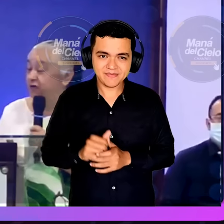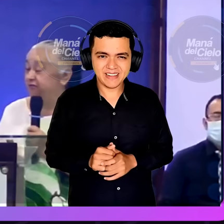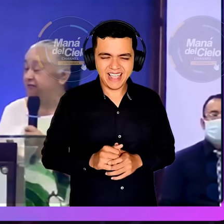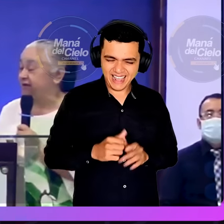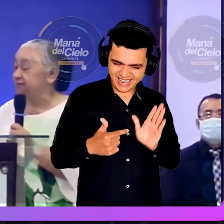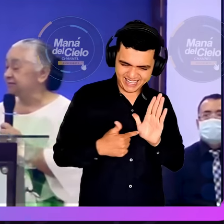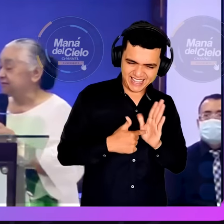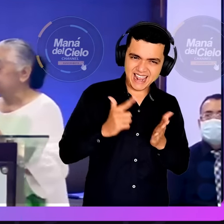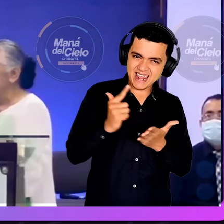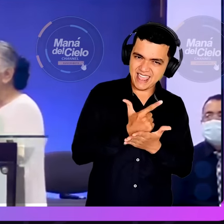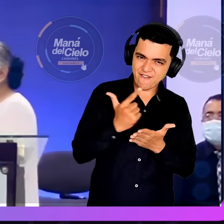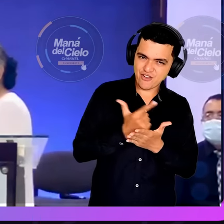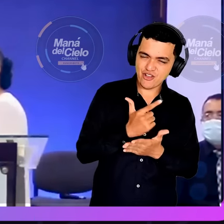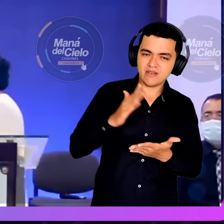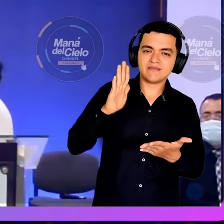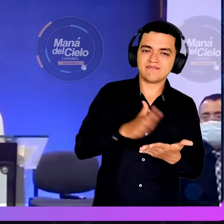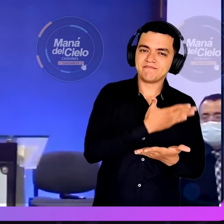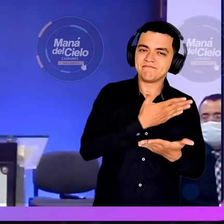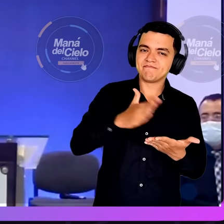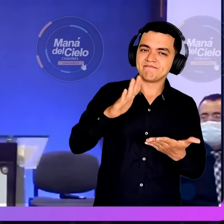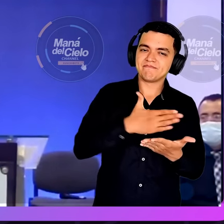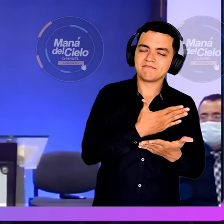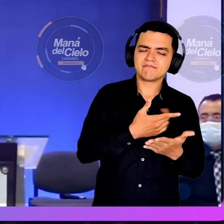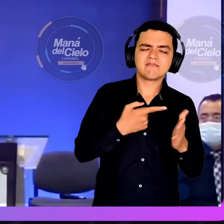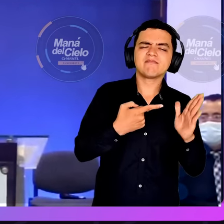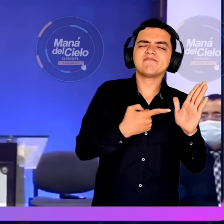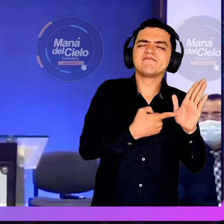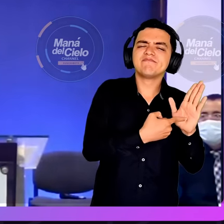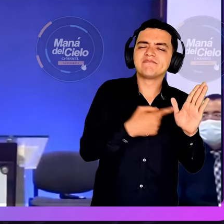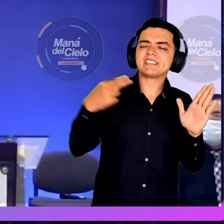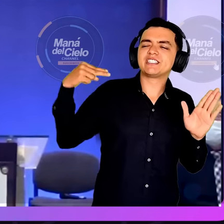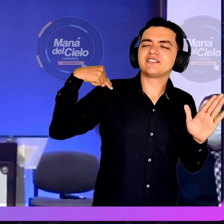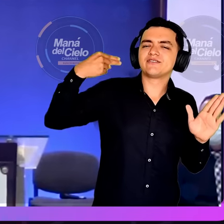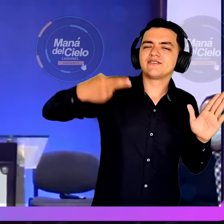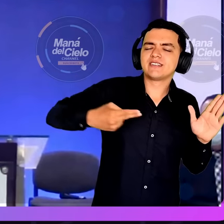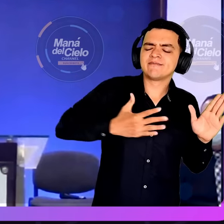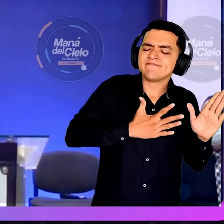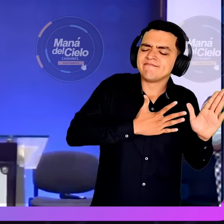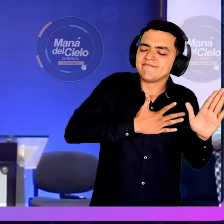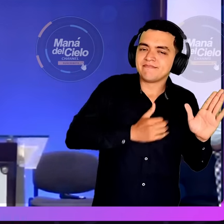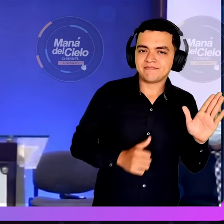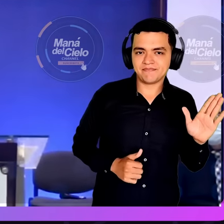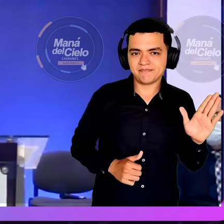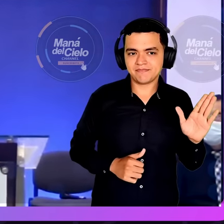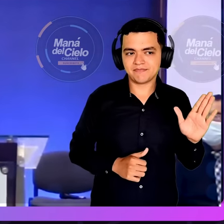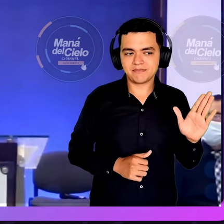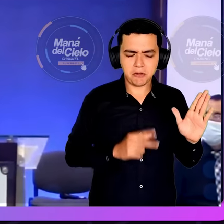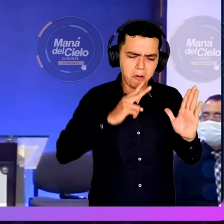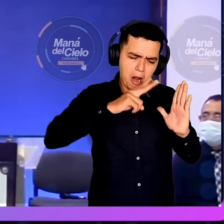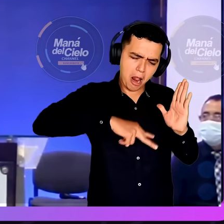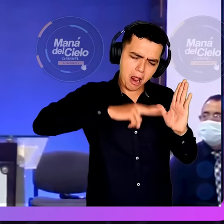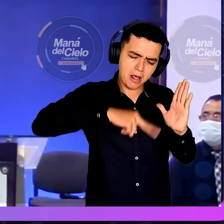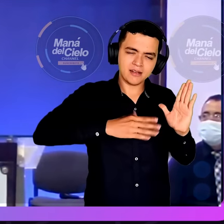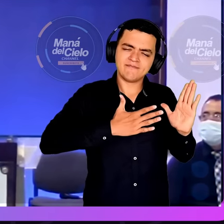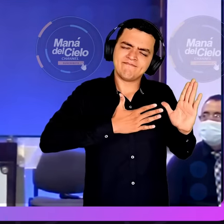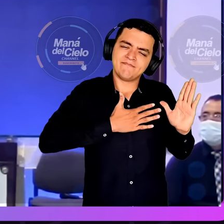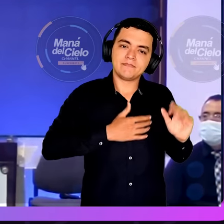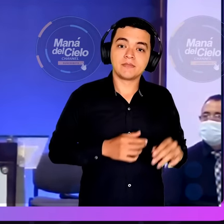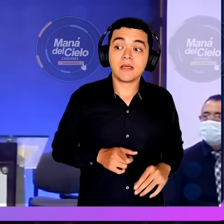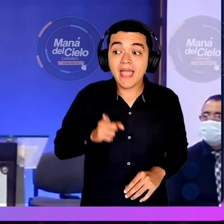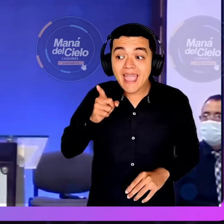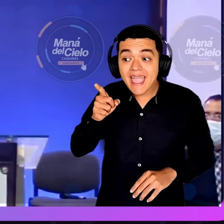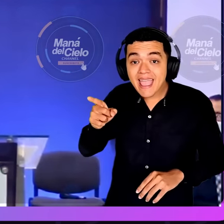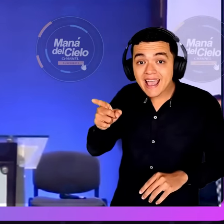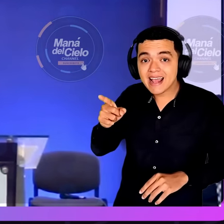leía el libro de Cantares y me parecían como historias muy románticas, y es más, pues imagínense, si